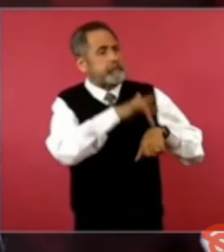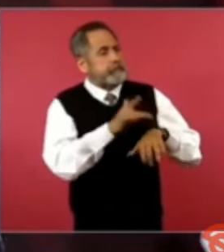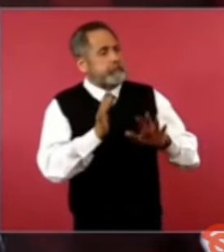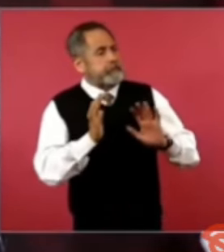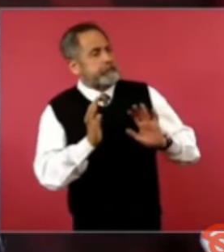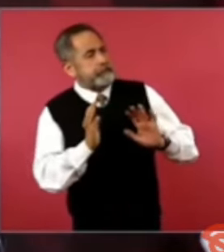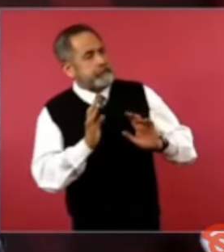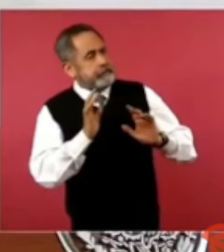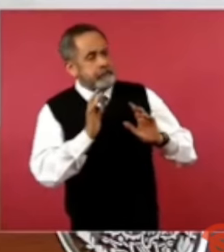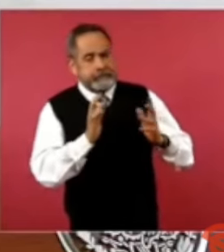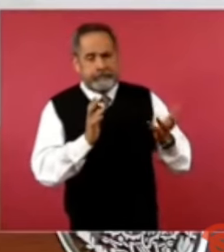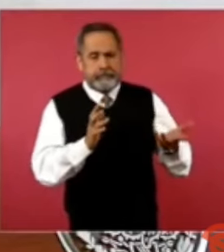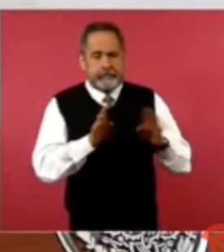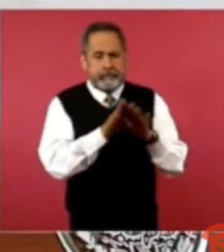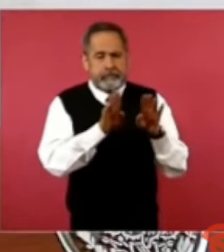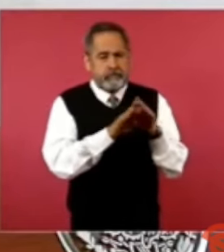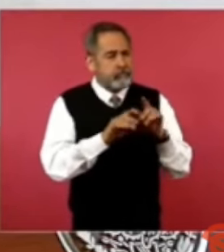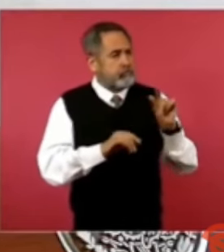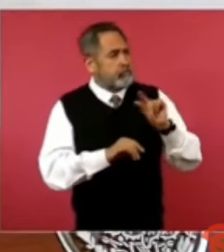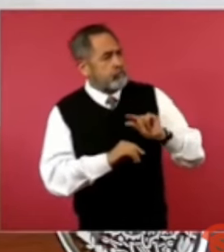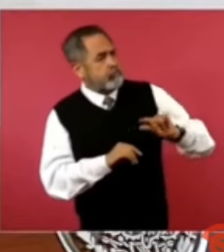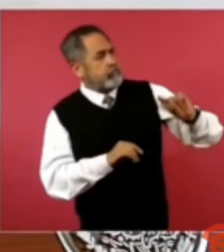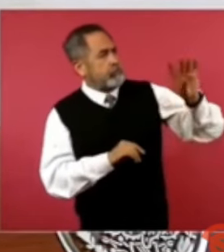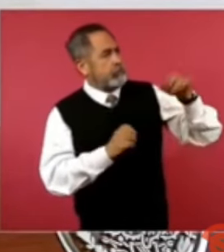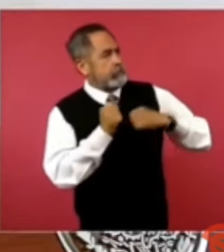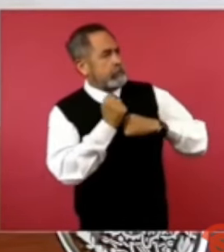fuese una burocracia